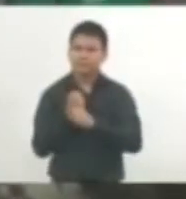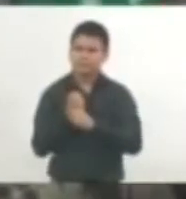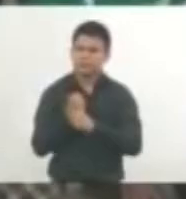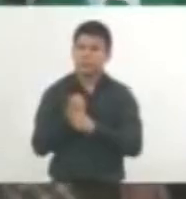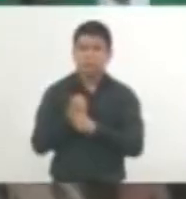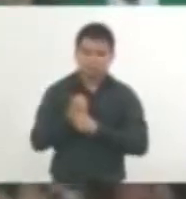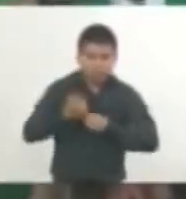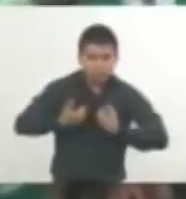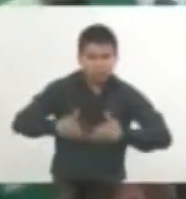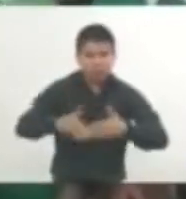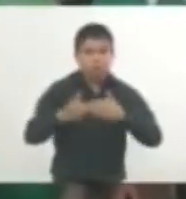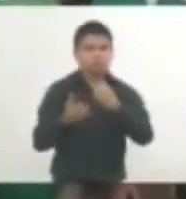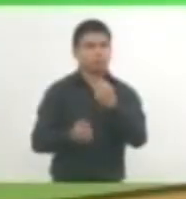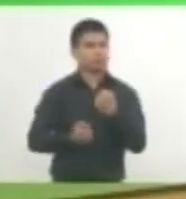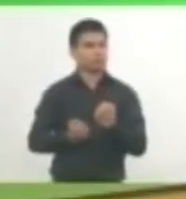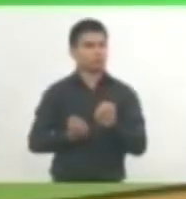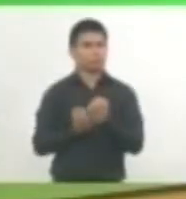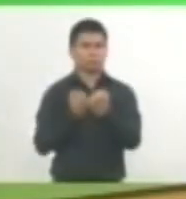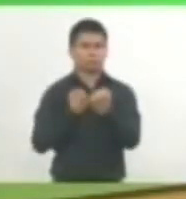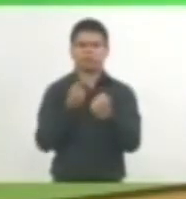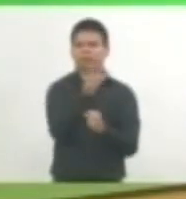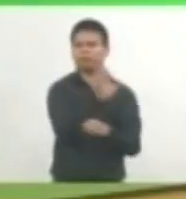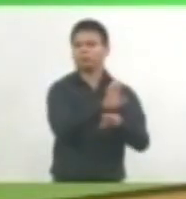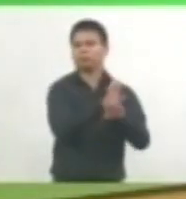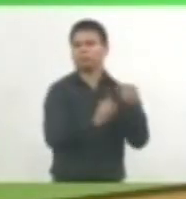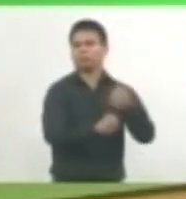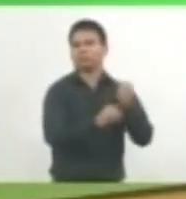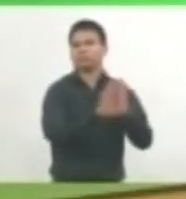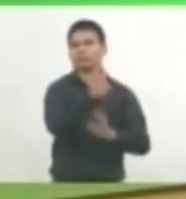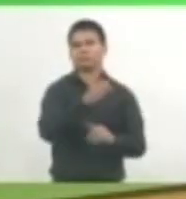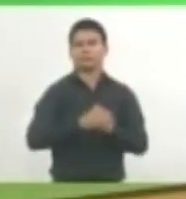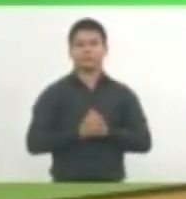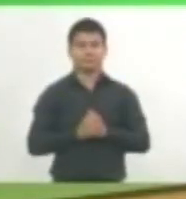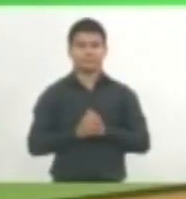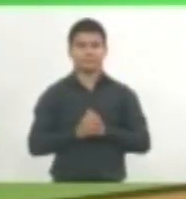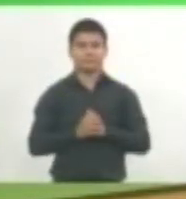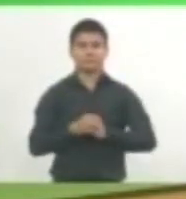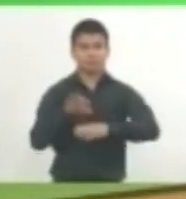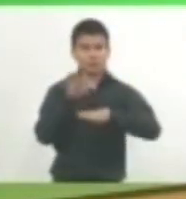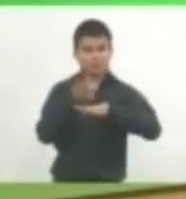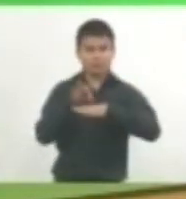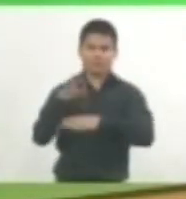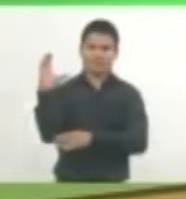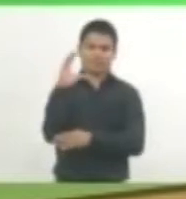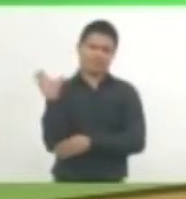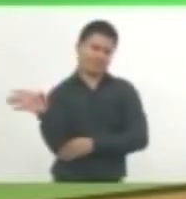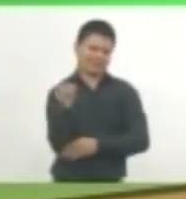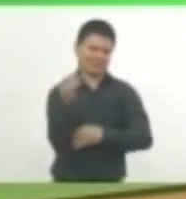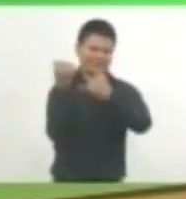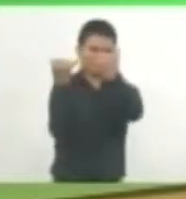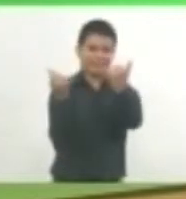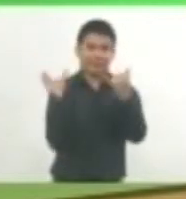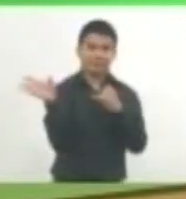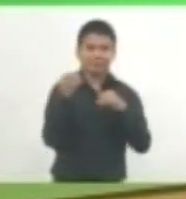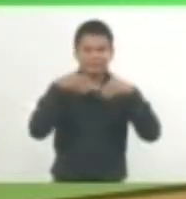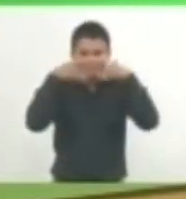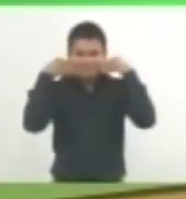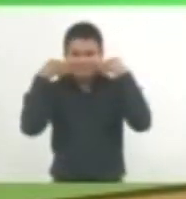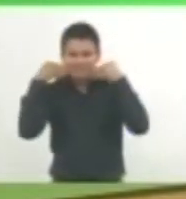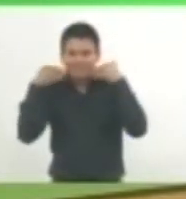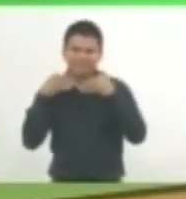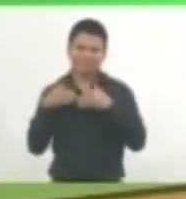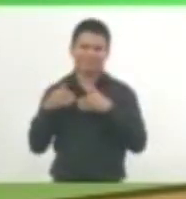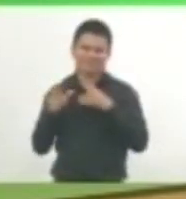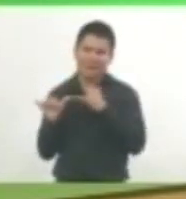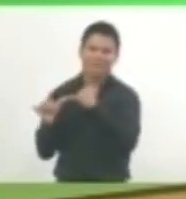resultados de la entidad. Y la Fundación Colombia Somos Todos continuará entregando más sonrisas y calidad de vida a los niños de